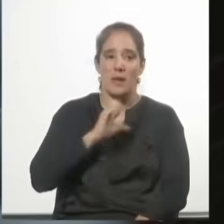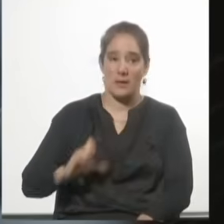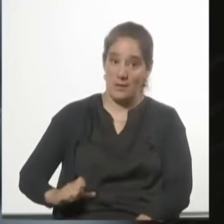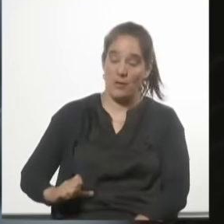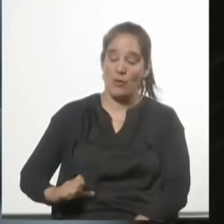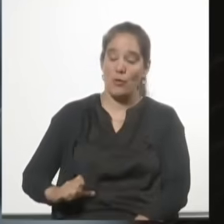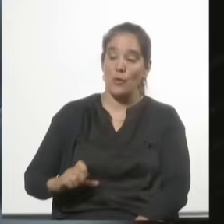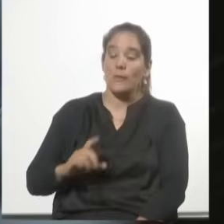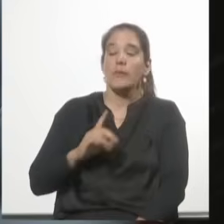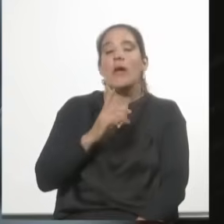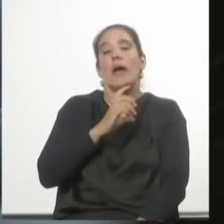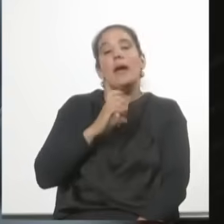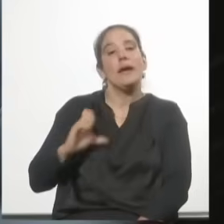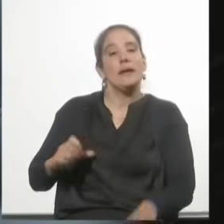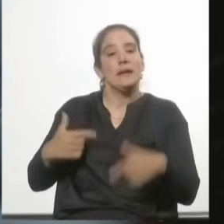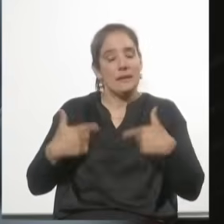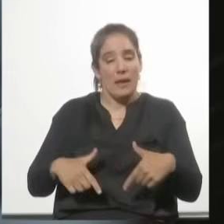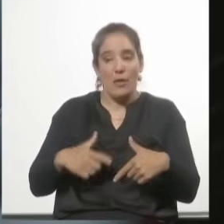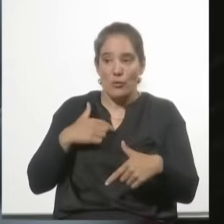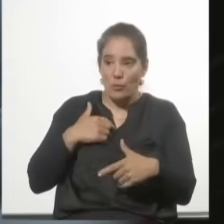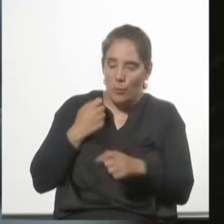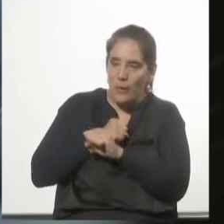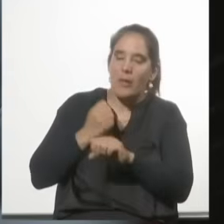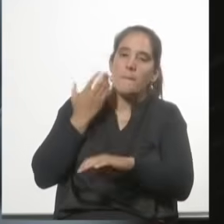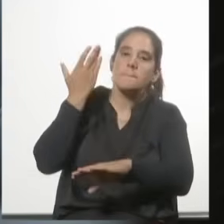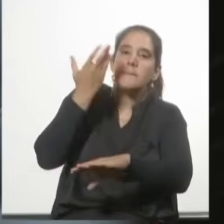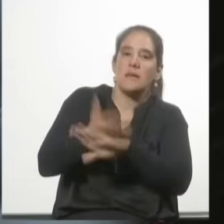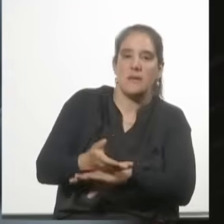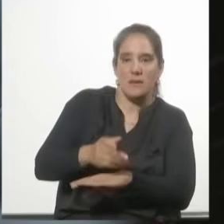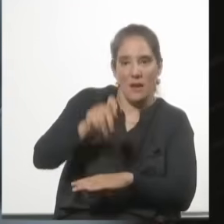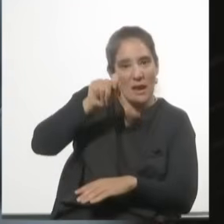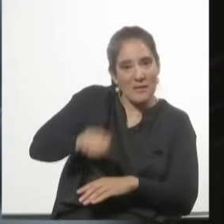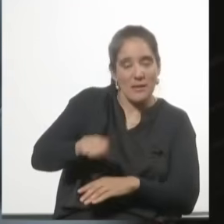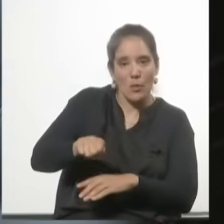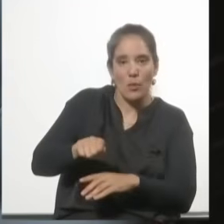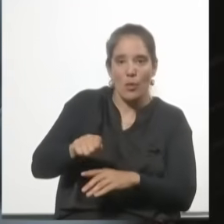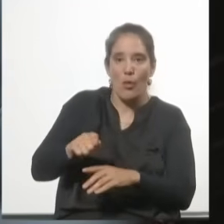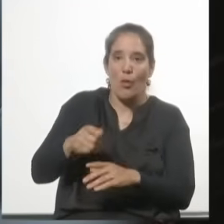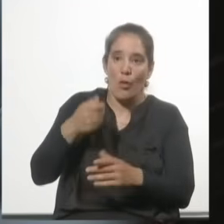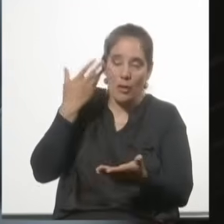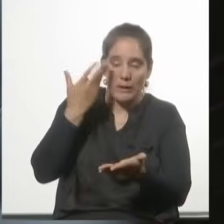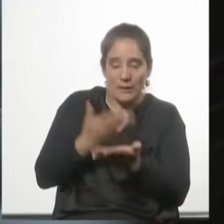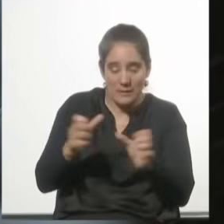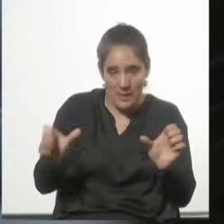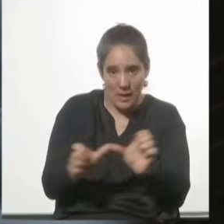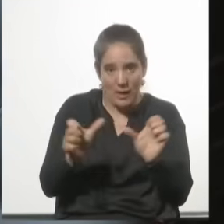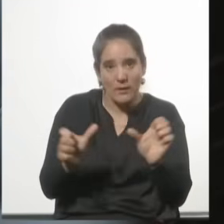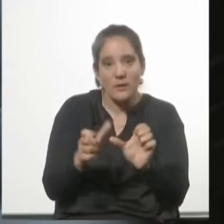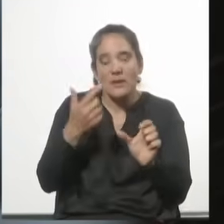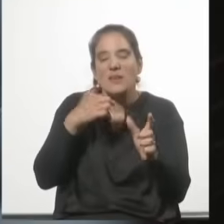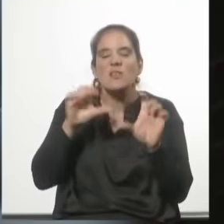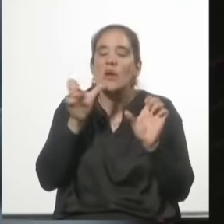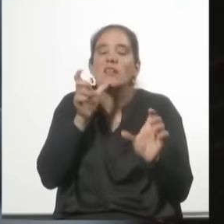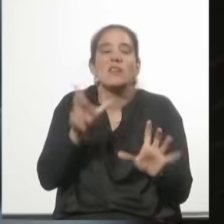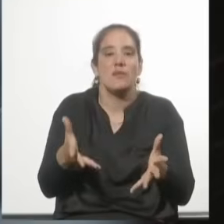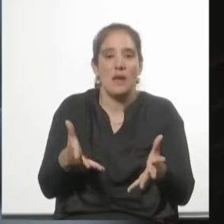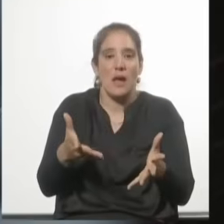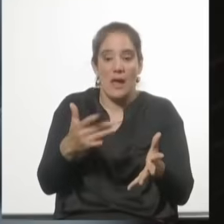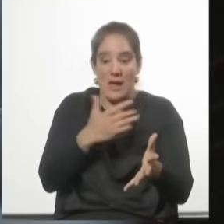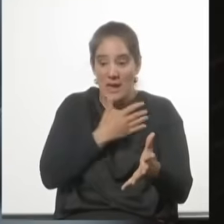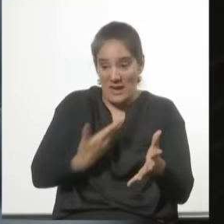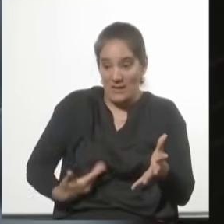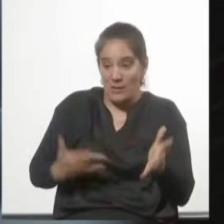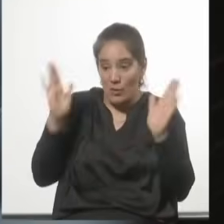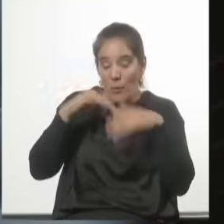fiel cumplimiento del contrato de Eurocommerce Bank deja a la administración pública en situación de desventaja sin poder hacerse de la misma ante